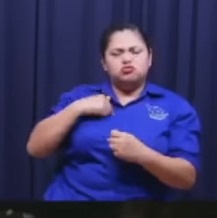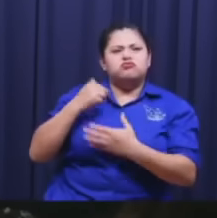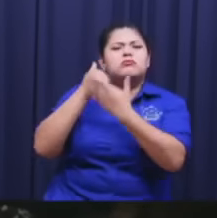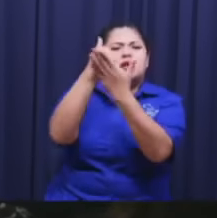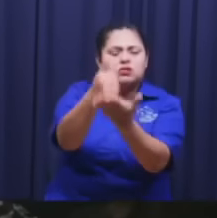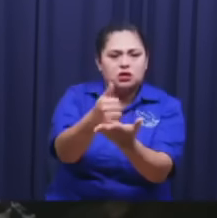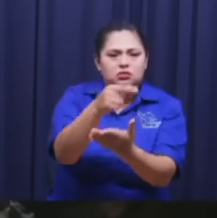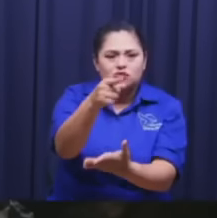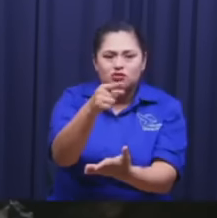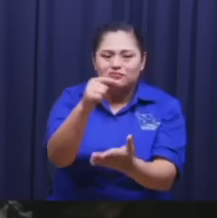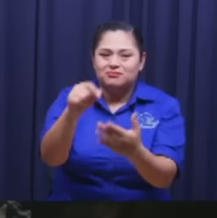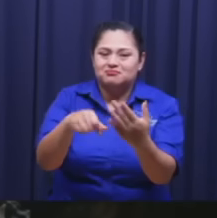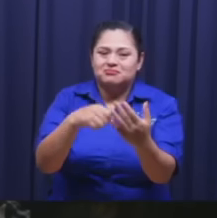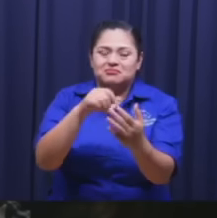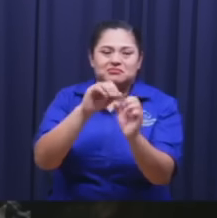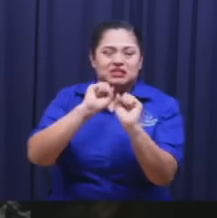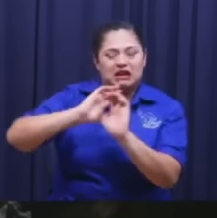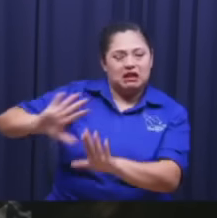No te des por vencido.